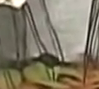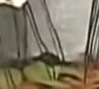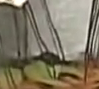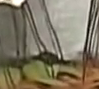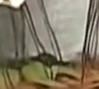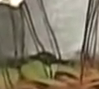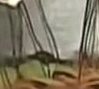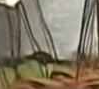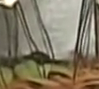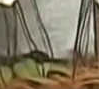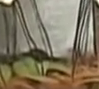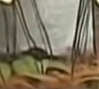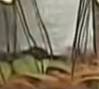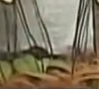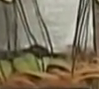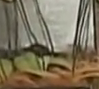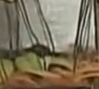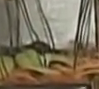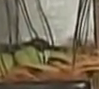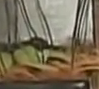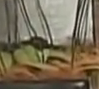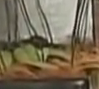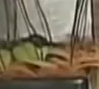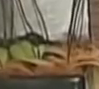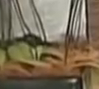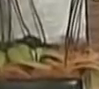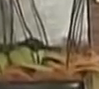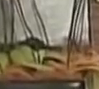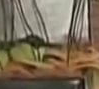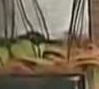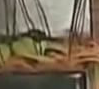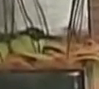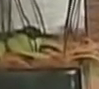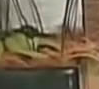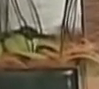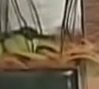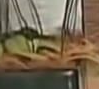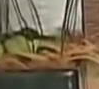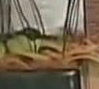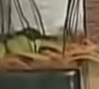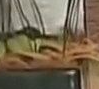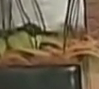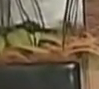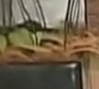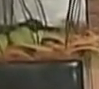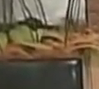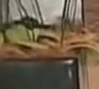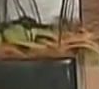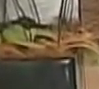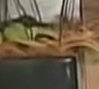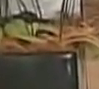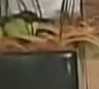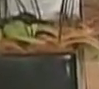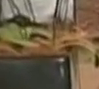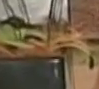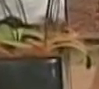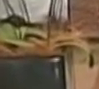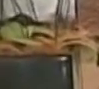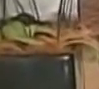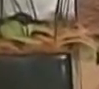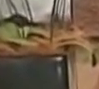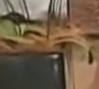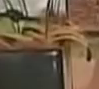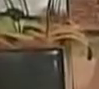de su equipo de gobierno Precisamente en el Monumento que rinde homenaje al comandante y líder eterno de la Revolución